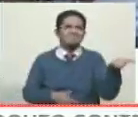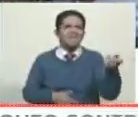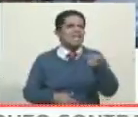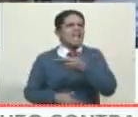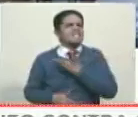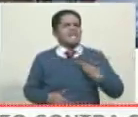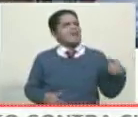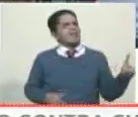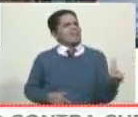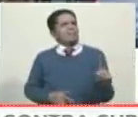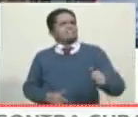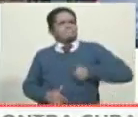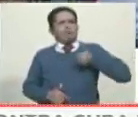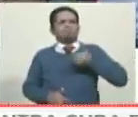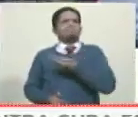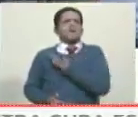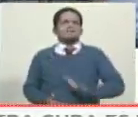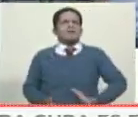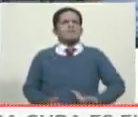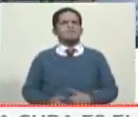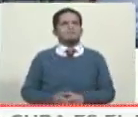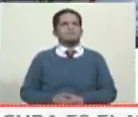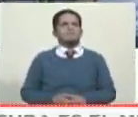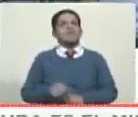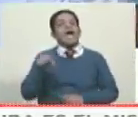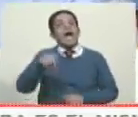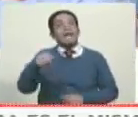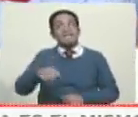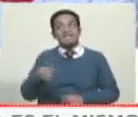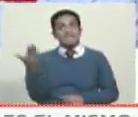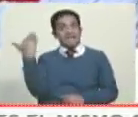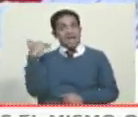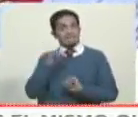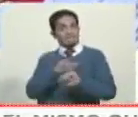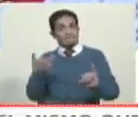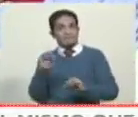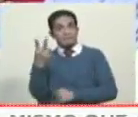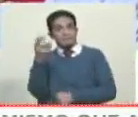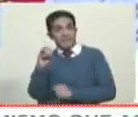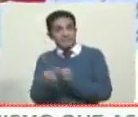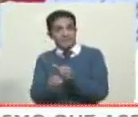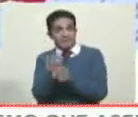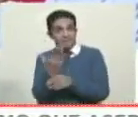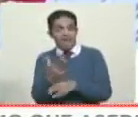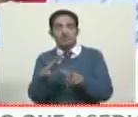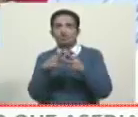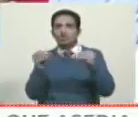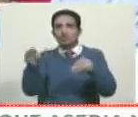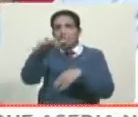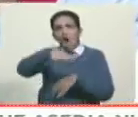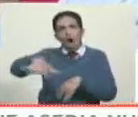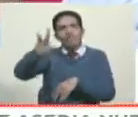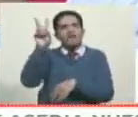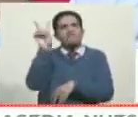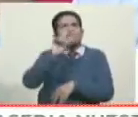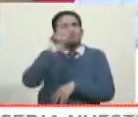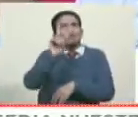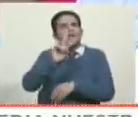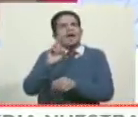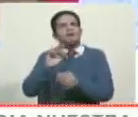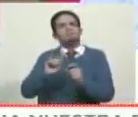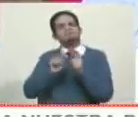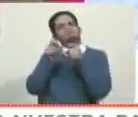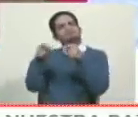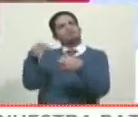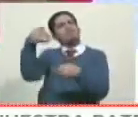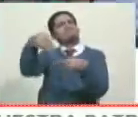presidente a juro en venezuela aquí el 20 de mayo el pueblo de venezuela y el pueblo de guárico votó por una persona